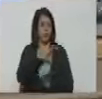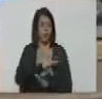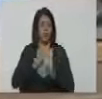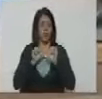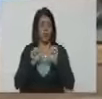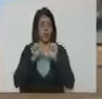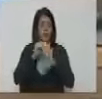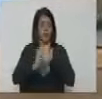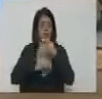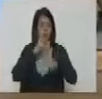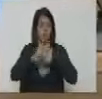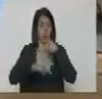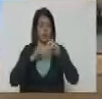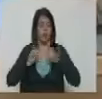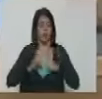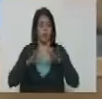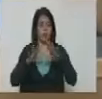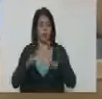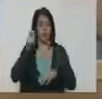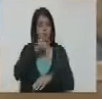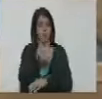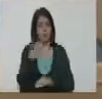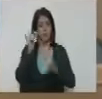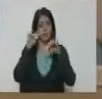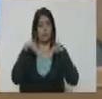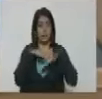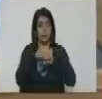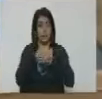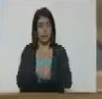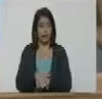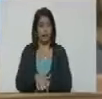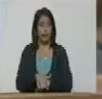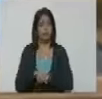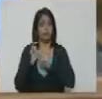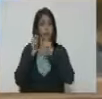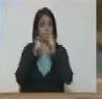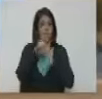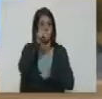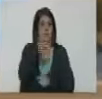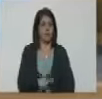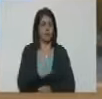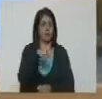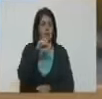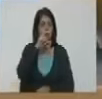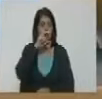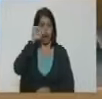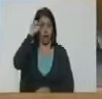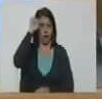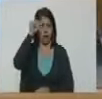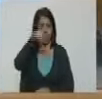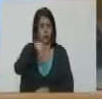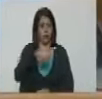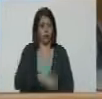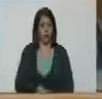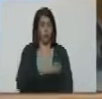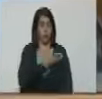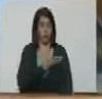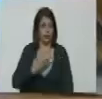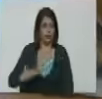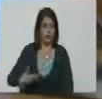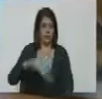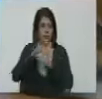Comisión Permanente Política Exterior, Soberanía e Integración, mediante el cual se autoriza al ciudadano Nicolás Maduro Moros,